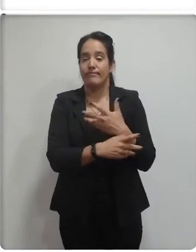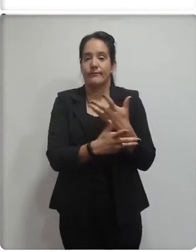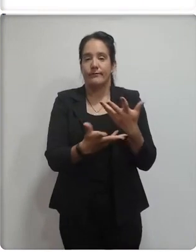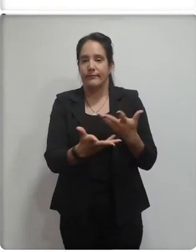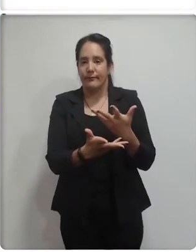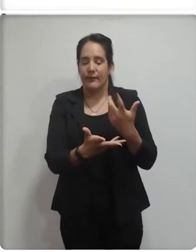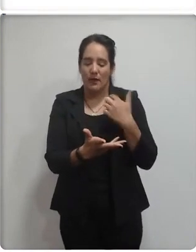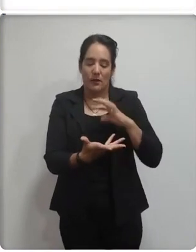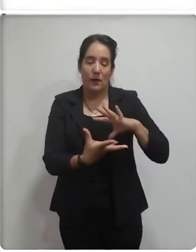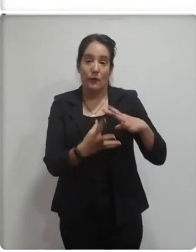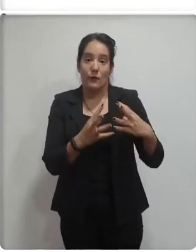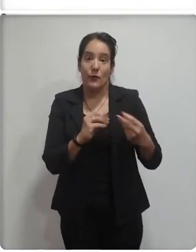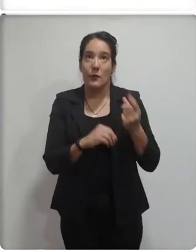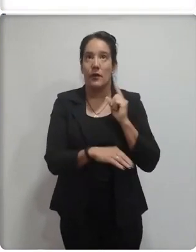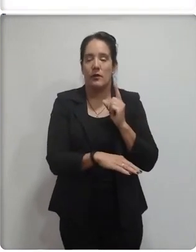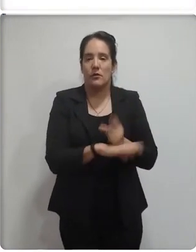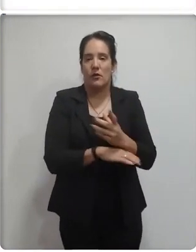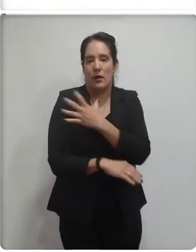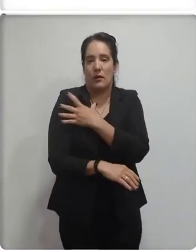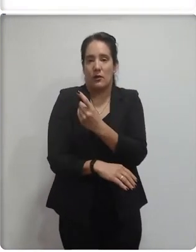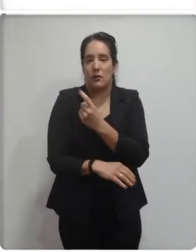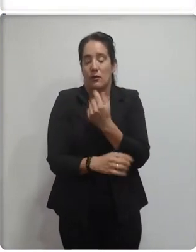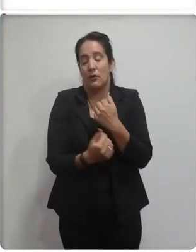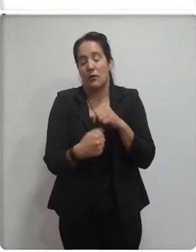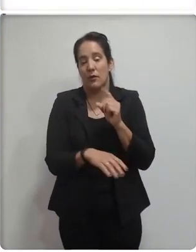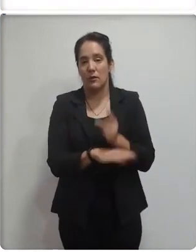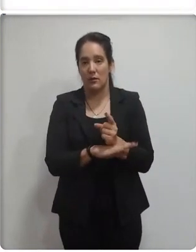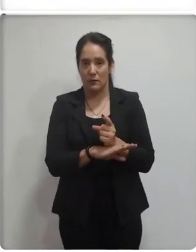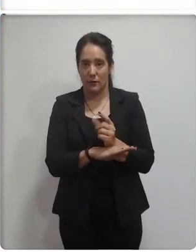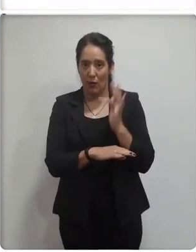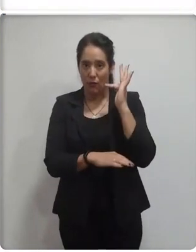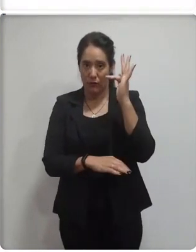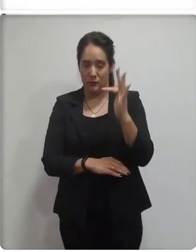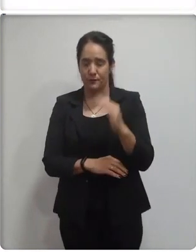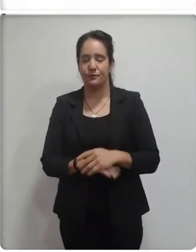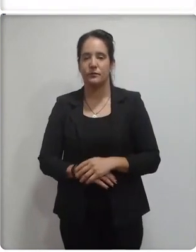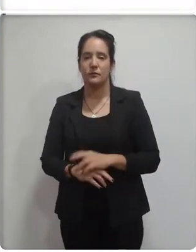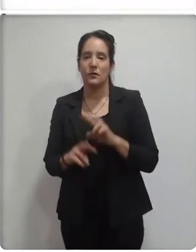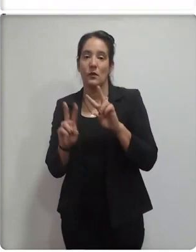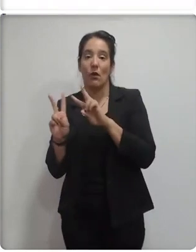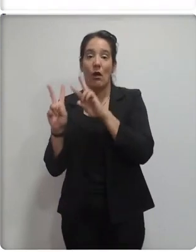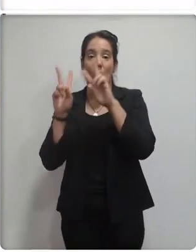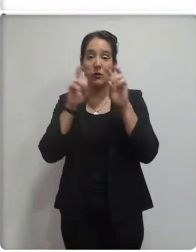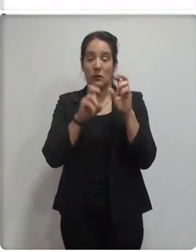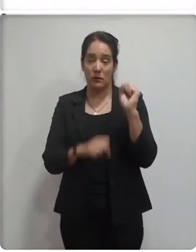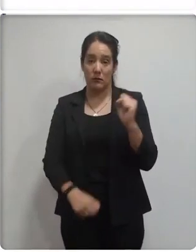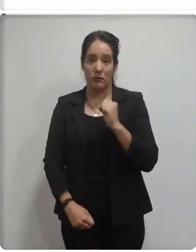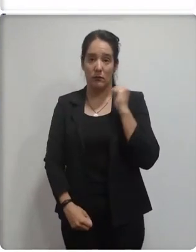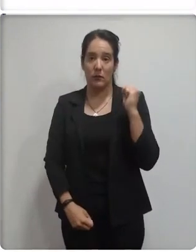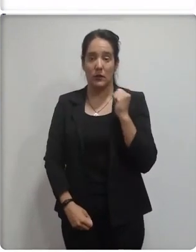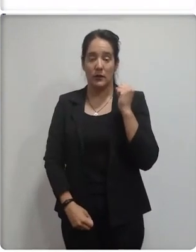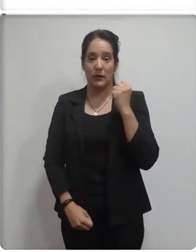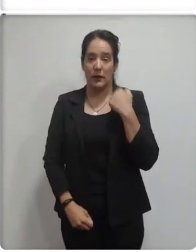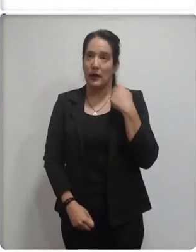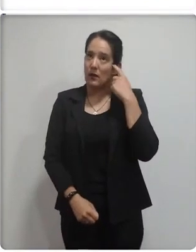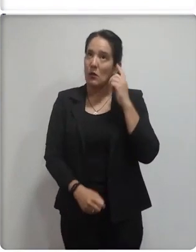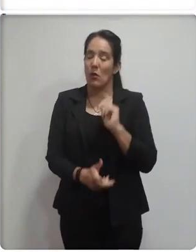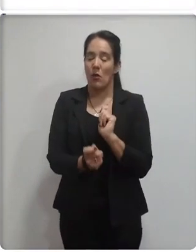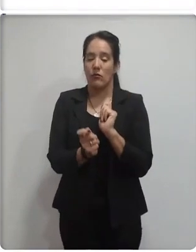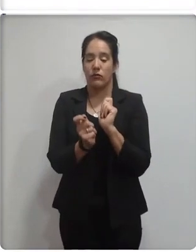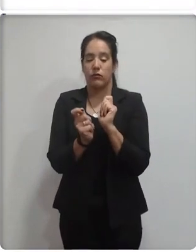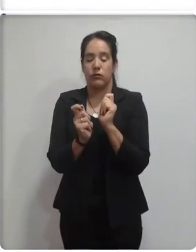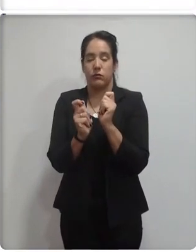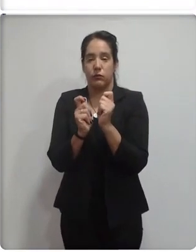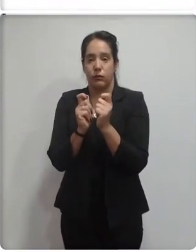parte de las decisiones a tomar por el directorio el cómo. Otro tema importante también es que tendremos que reformular ese